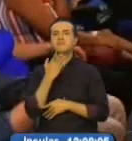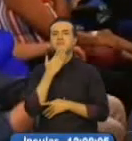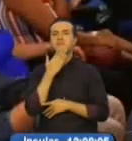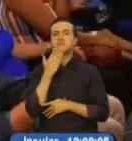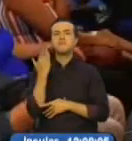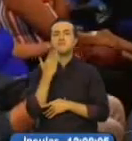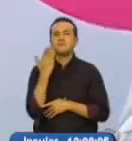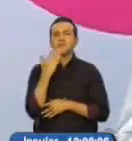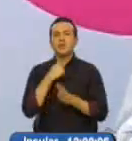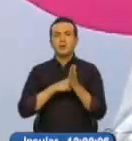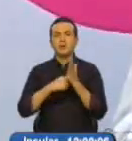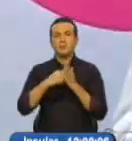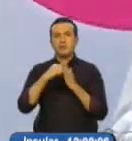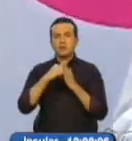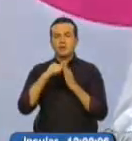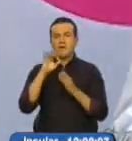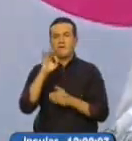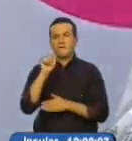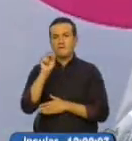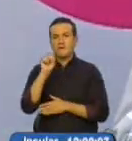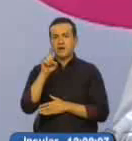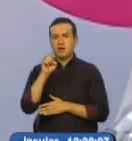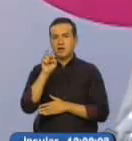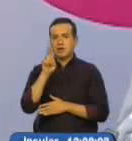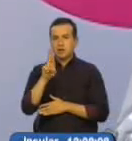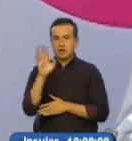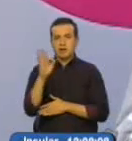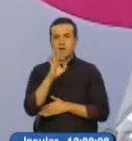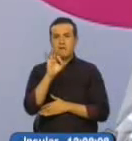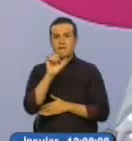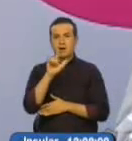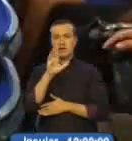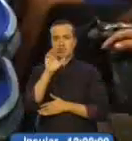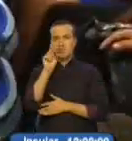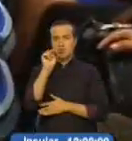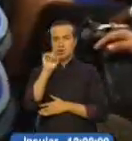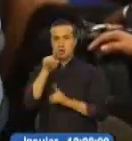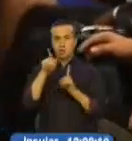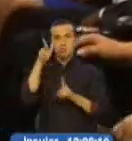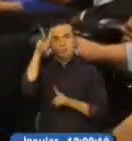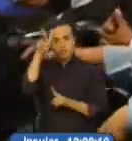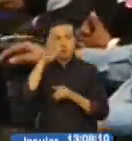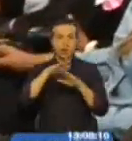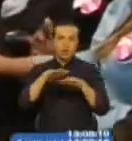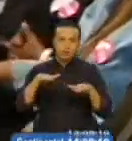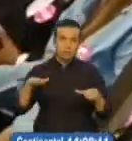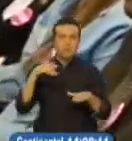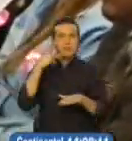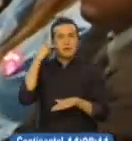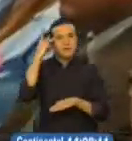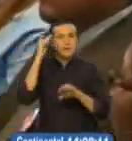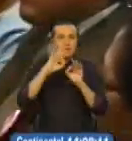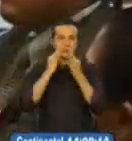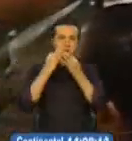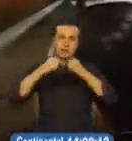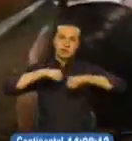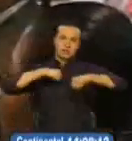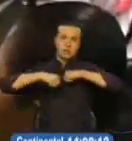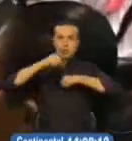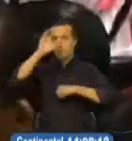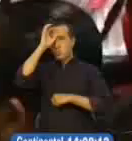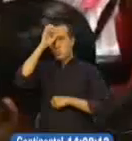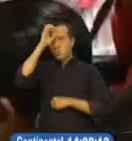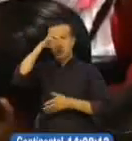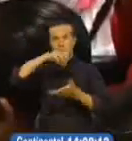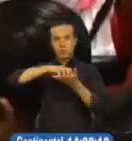presencia del ministro Fander Falconi y la participación de docentes, alumnos, padres de familia y gestores culturales de